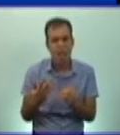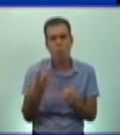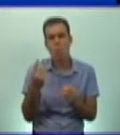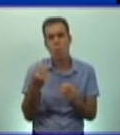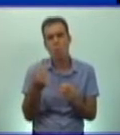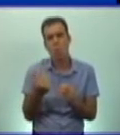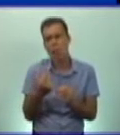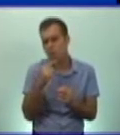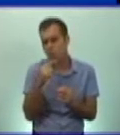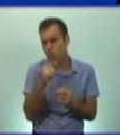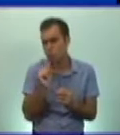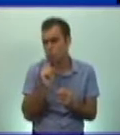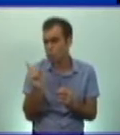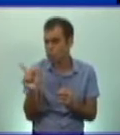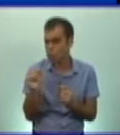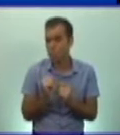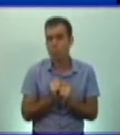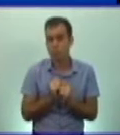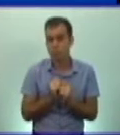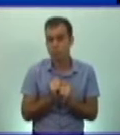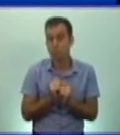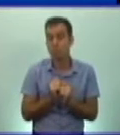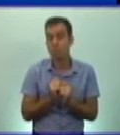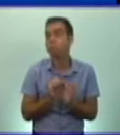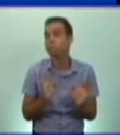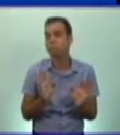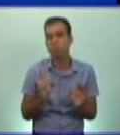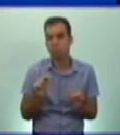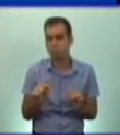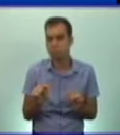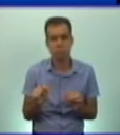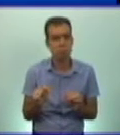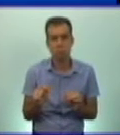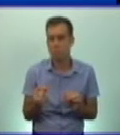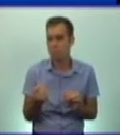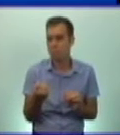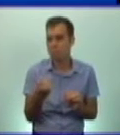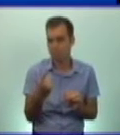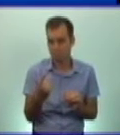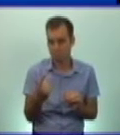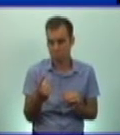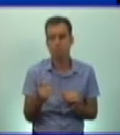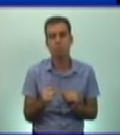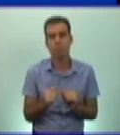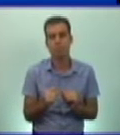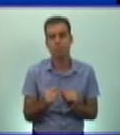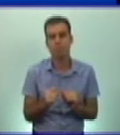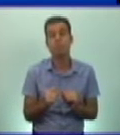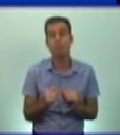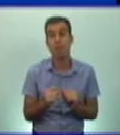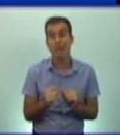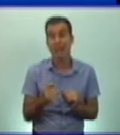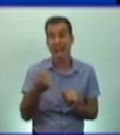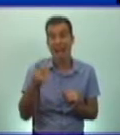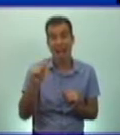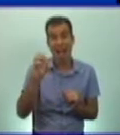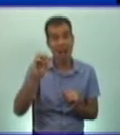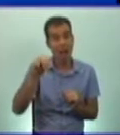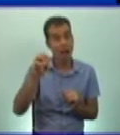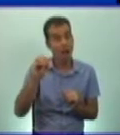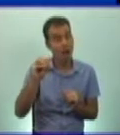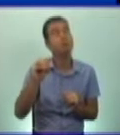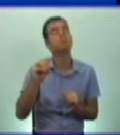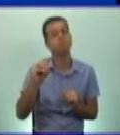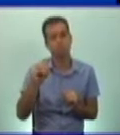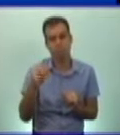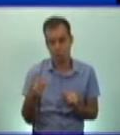química del dioxígeno. Quiere decir que tengo una sola molécula de esta sustancia. ¿Qué cuántos átomos tiene? 2 átomos.